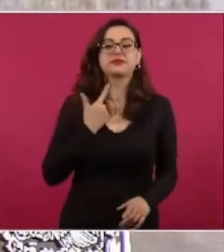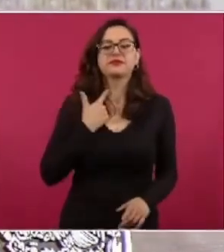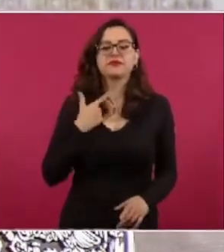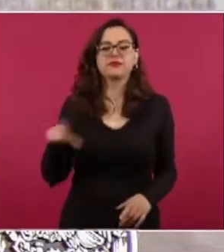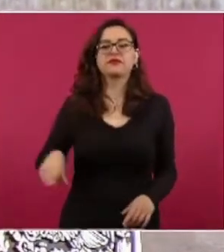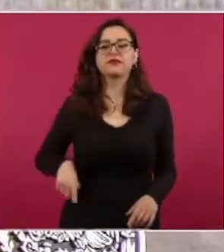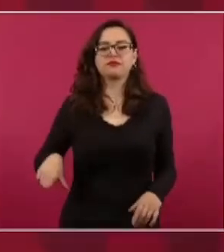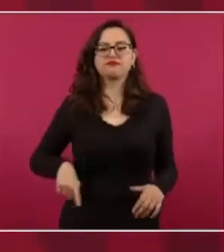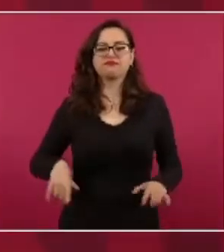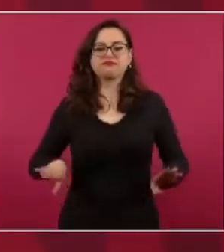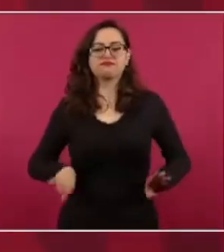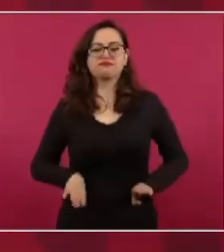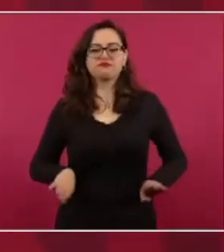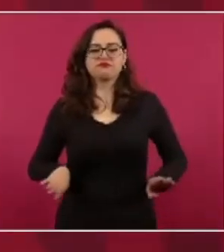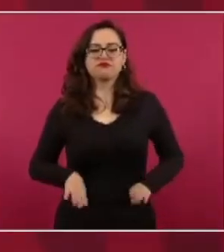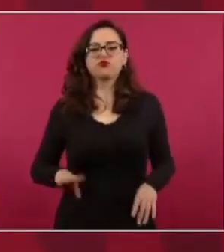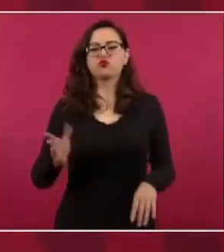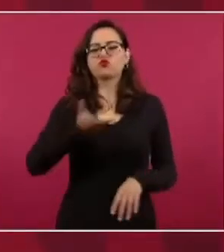había que